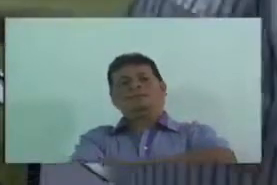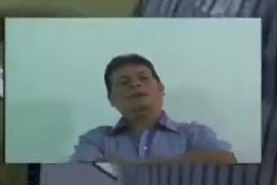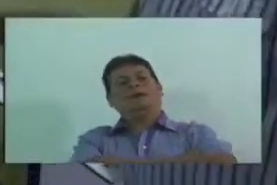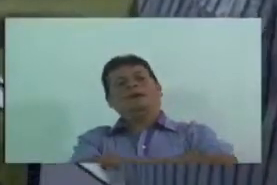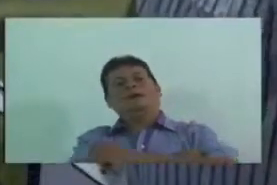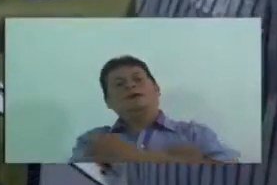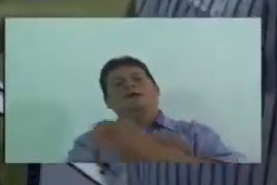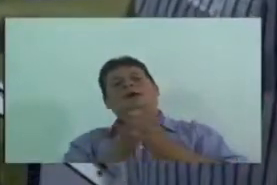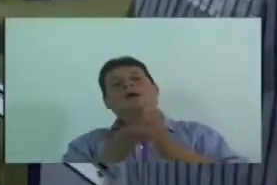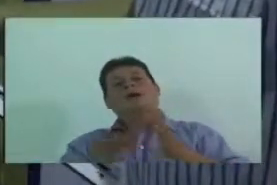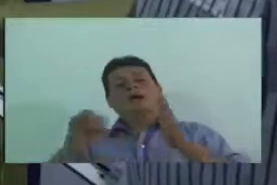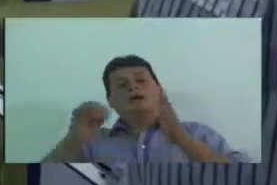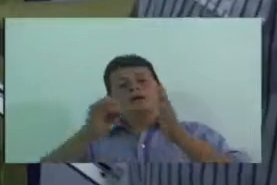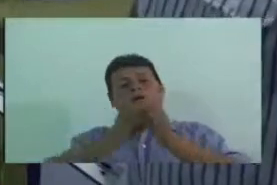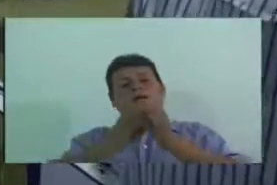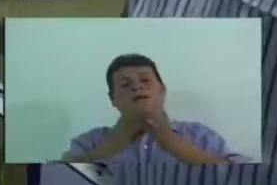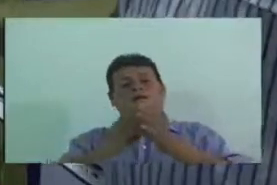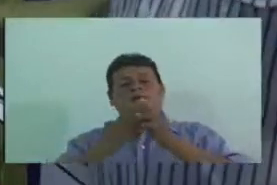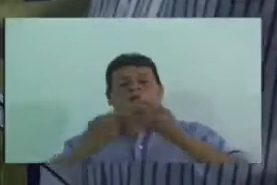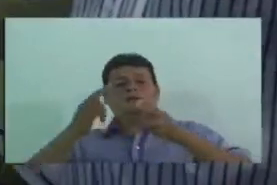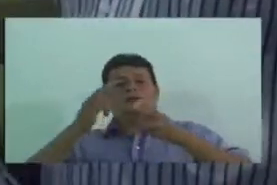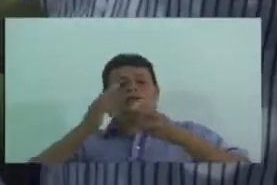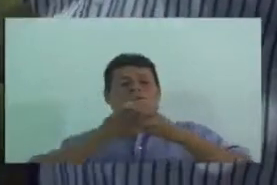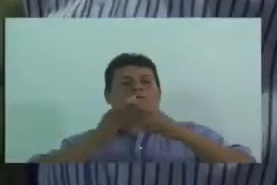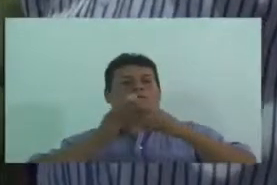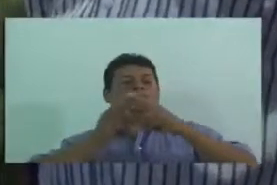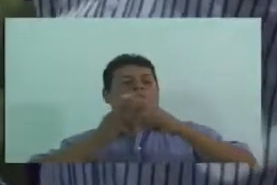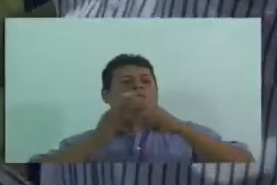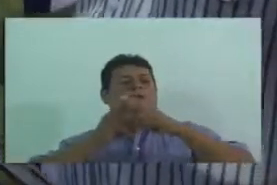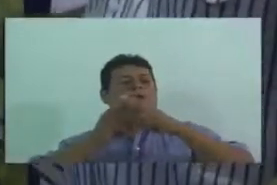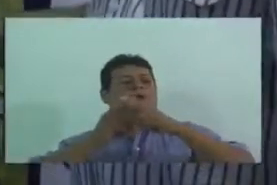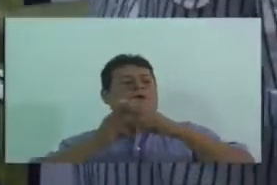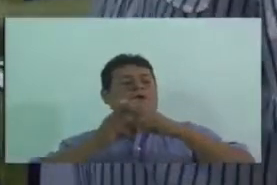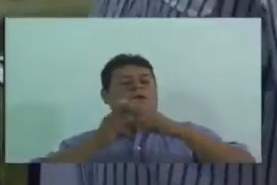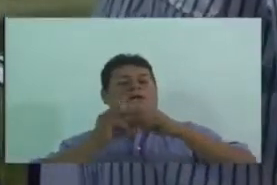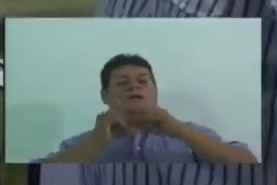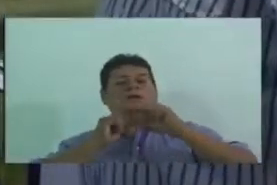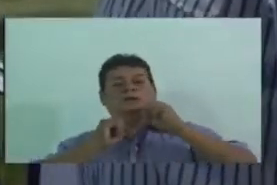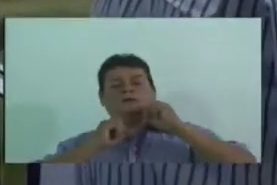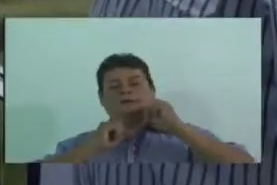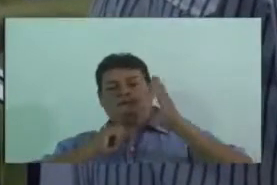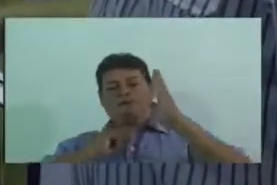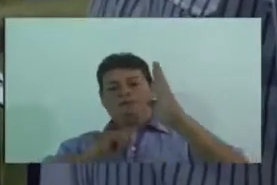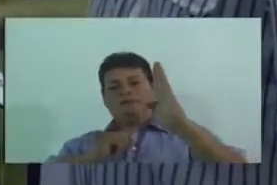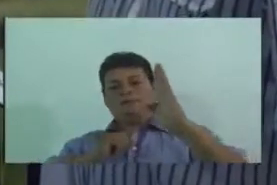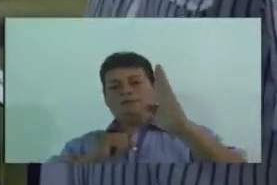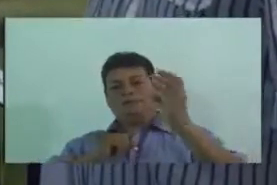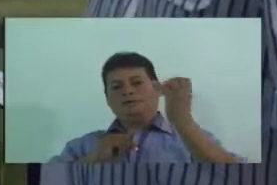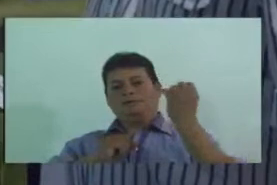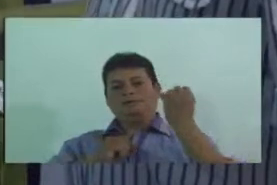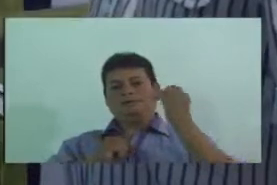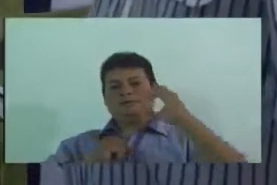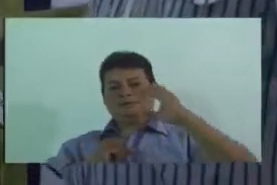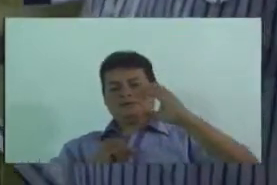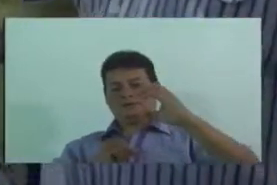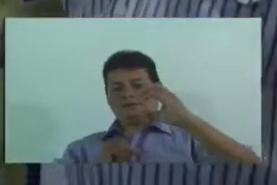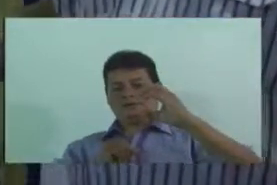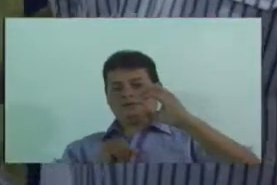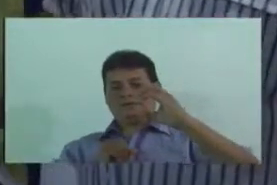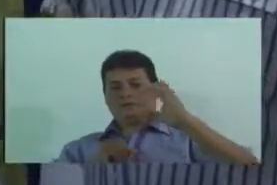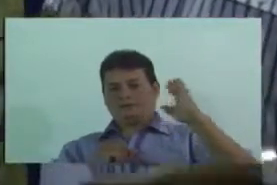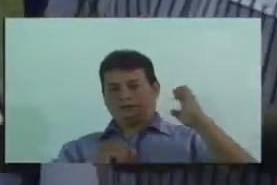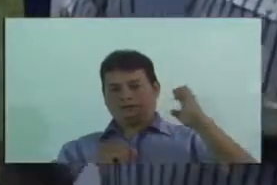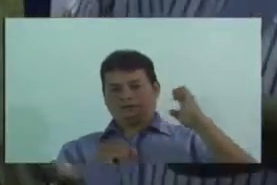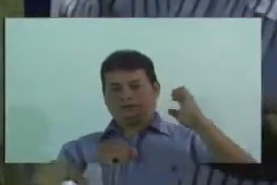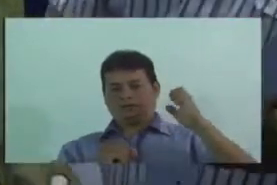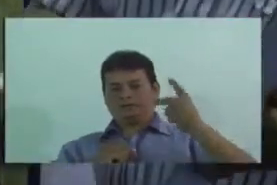Esta semirrecta, a esto lo llamamos bisectriz de un ángulo. ¿Qué hizo? El ángulo se ha dividido en dos ángulos